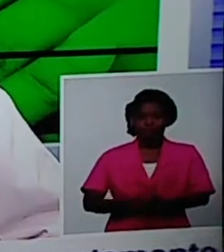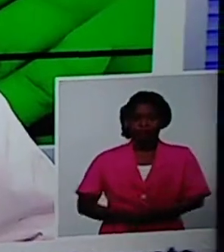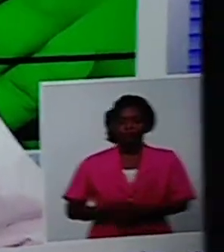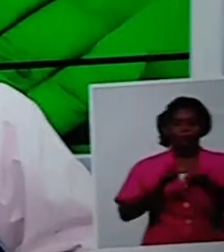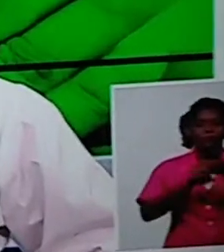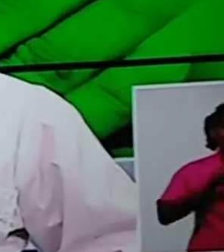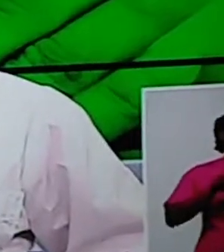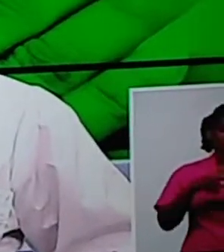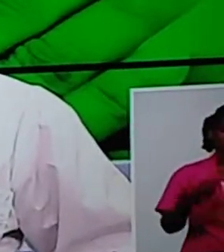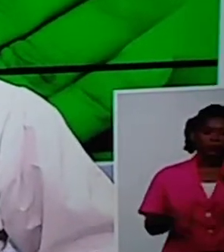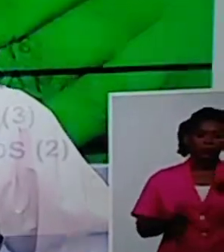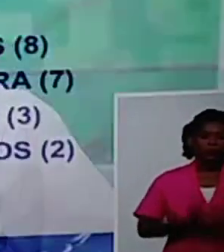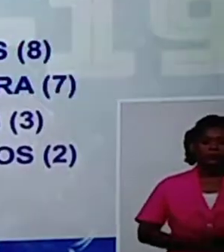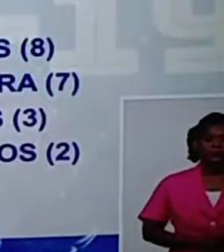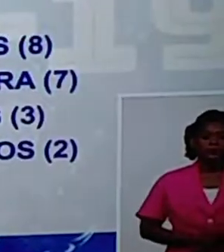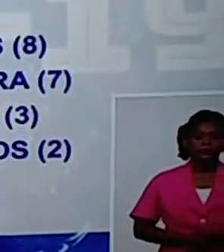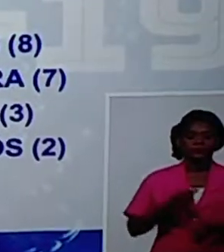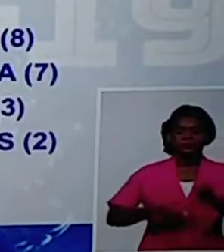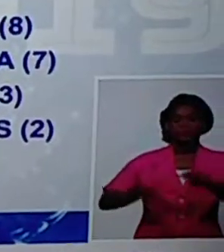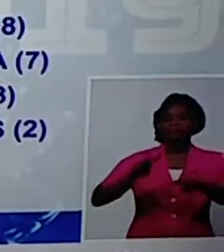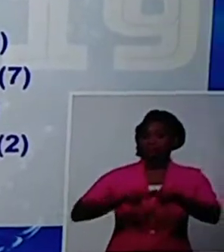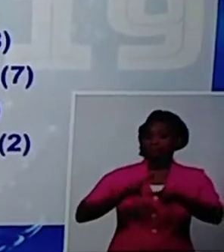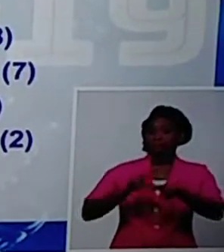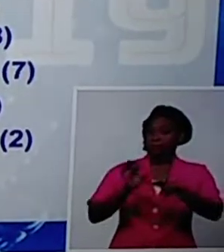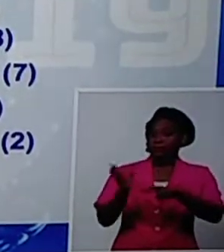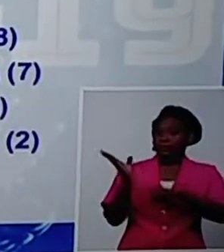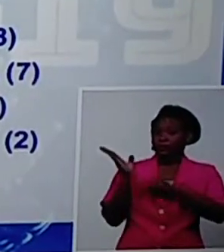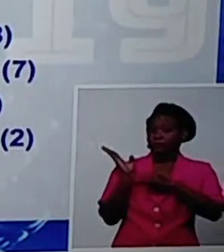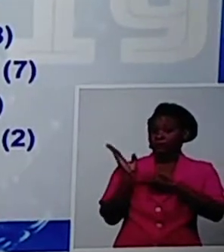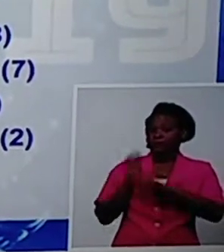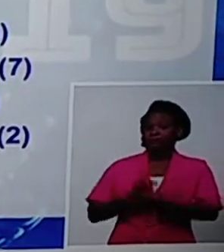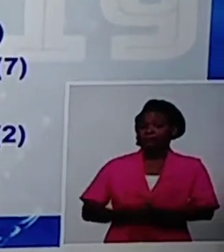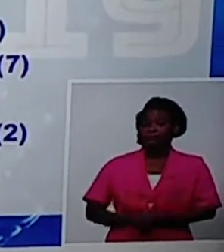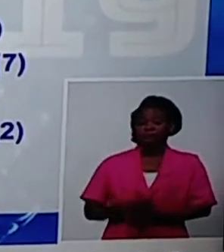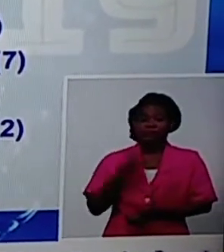277 de infección